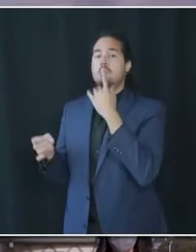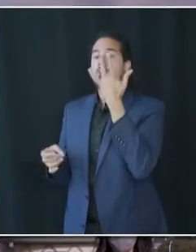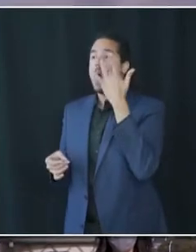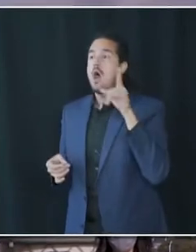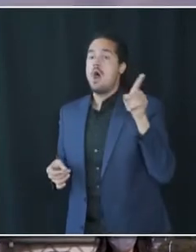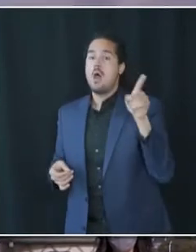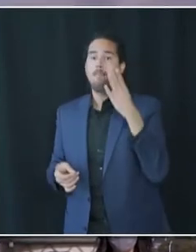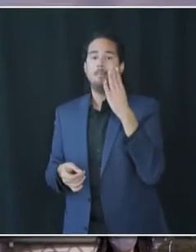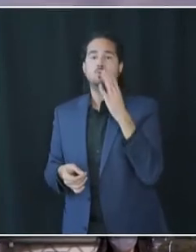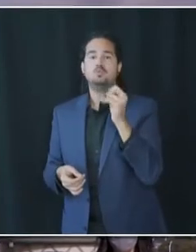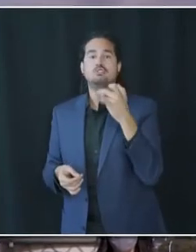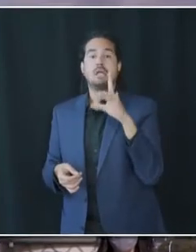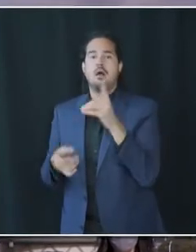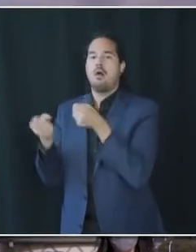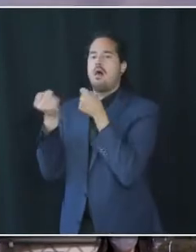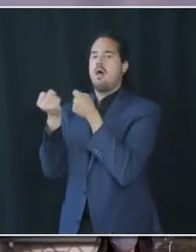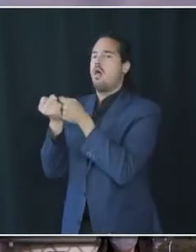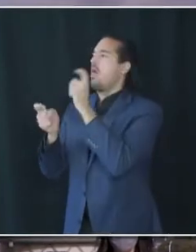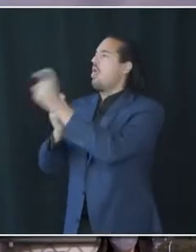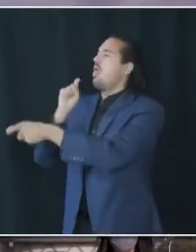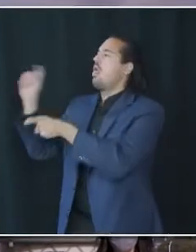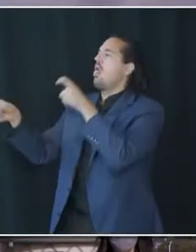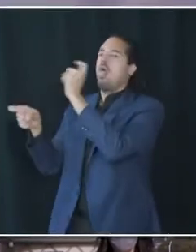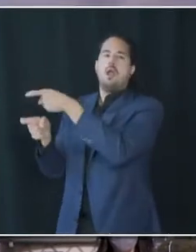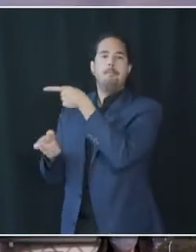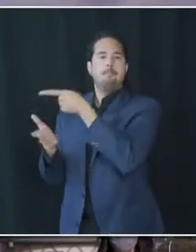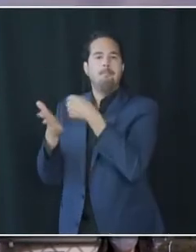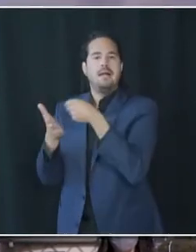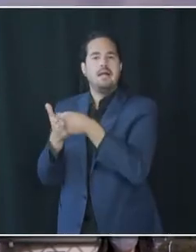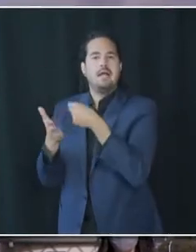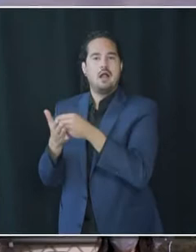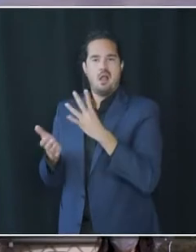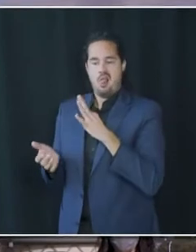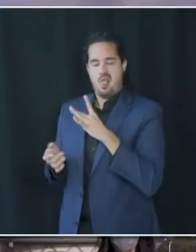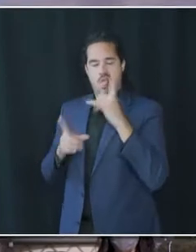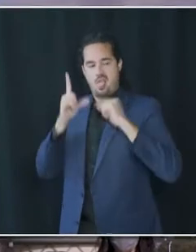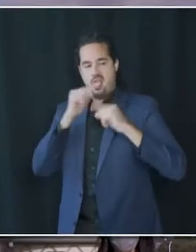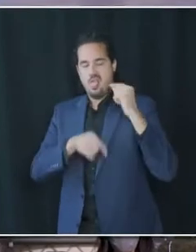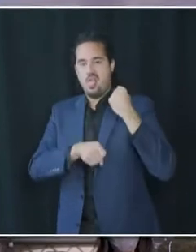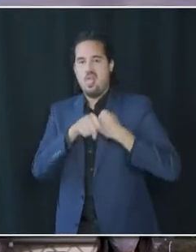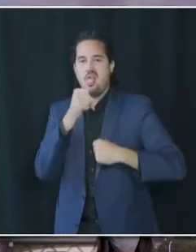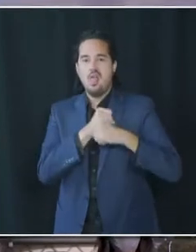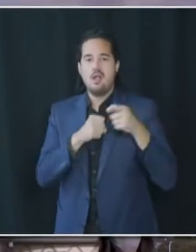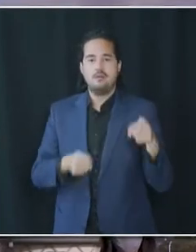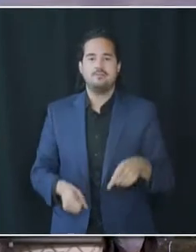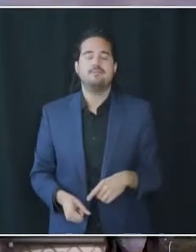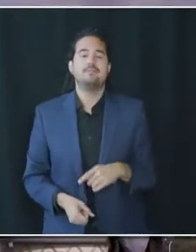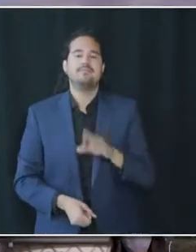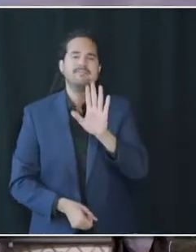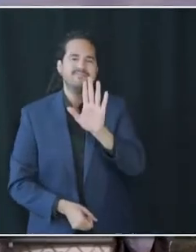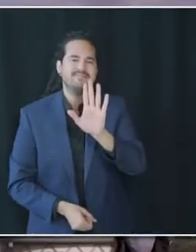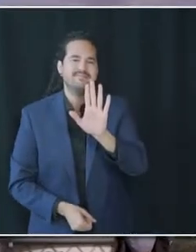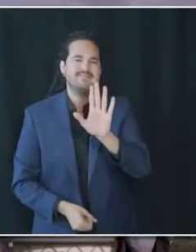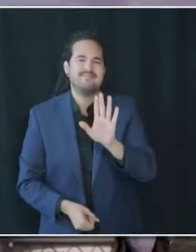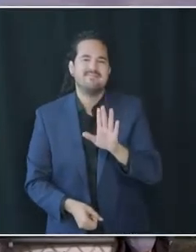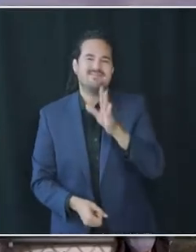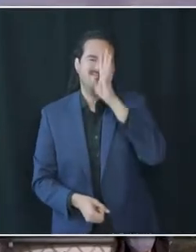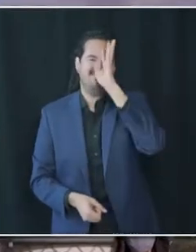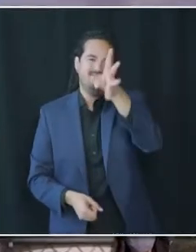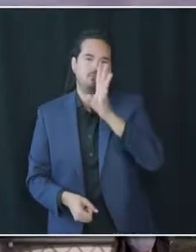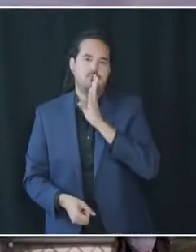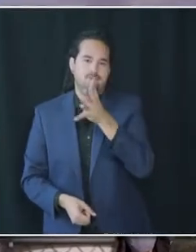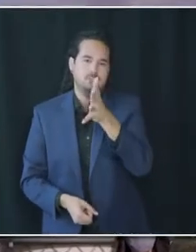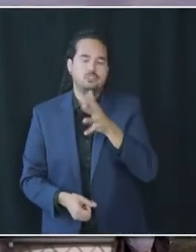que favor lo favorece a usted tenemos esta sociedad conducción desarrollada por un equipo de expertos decimos